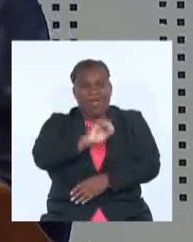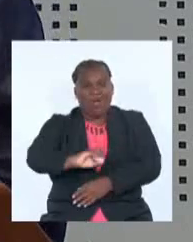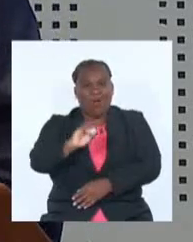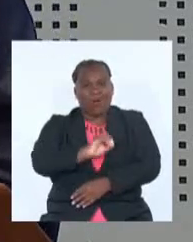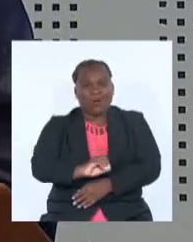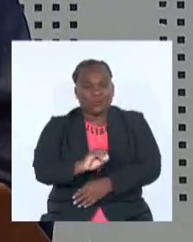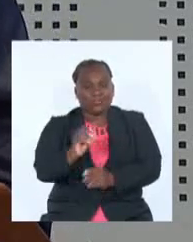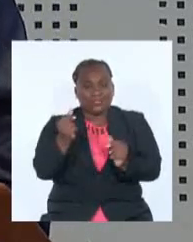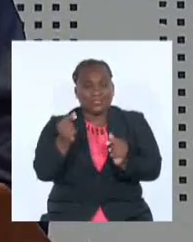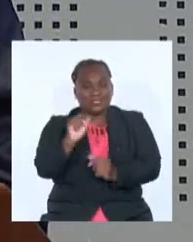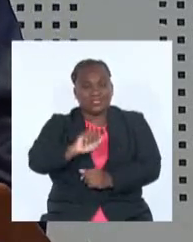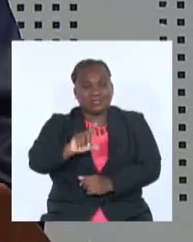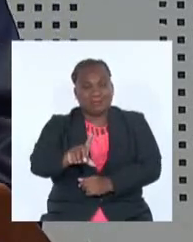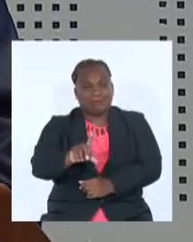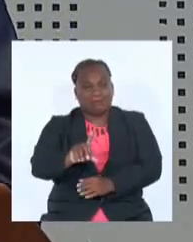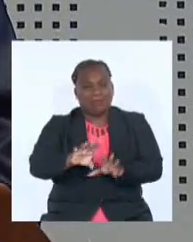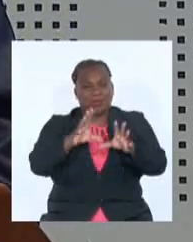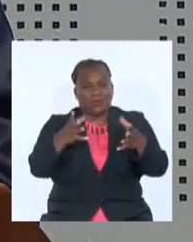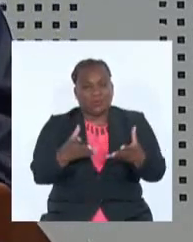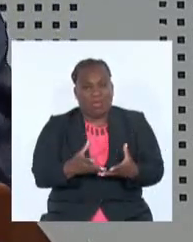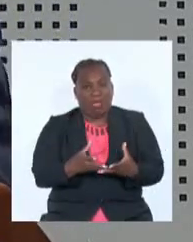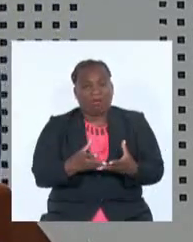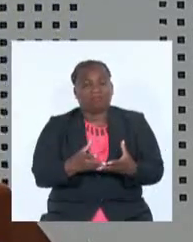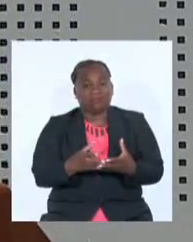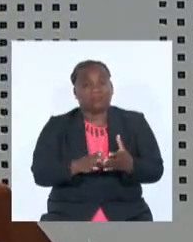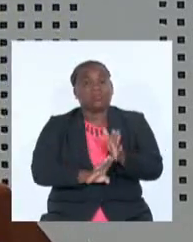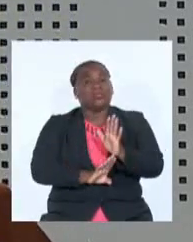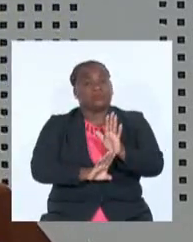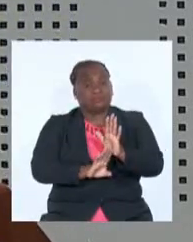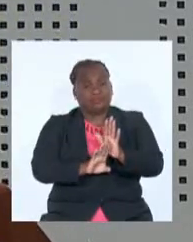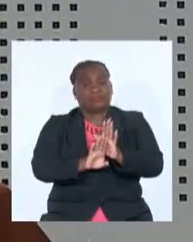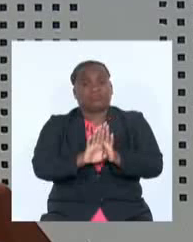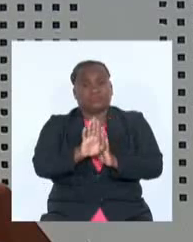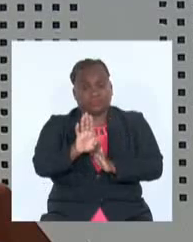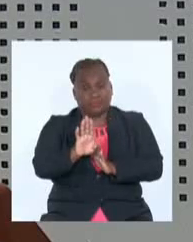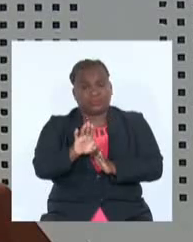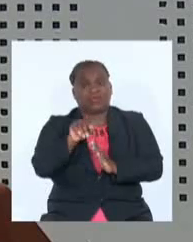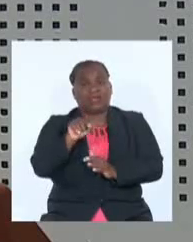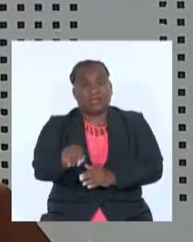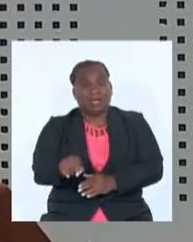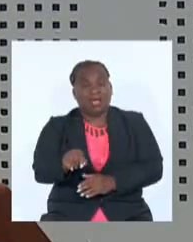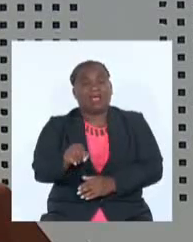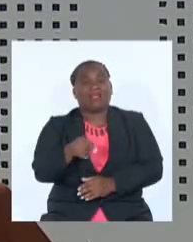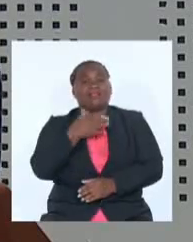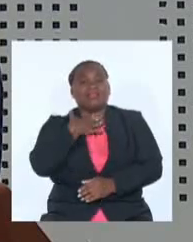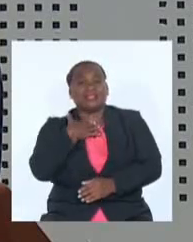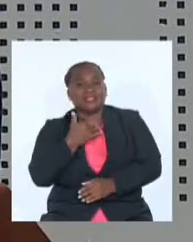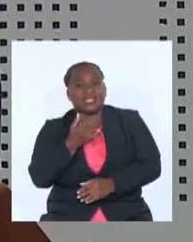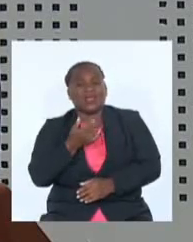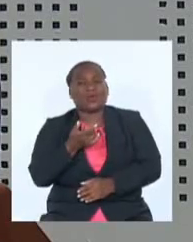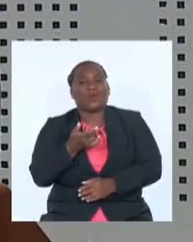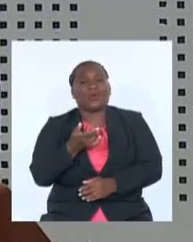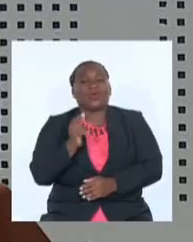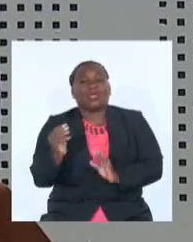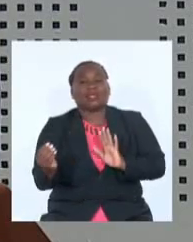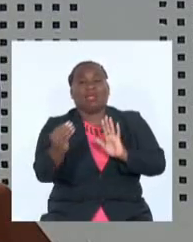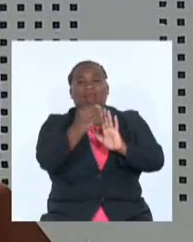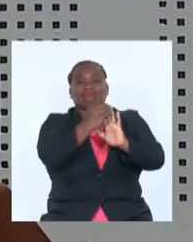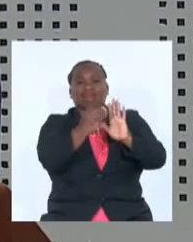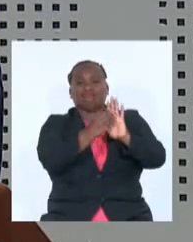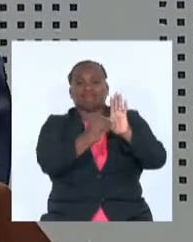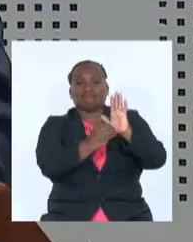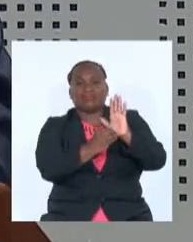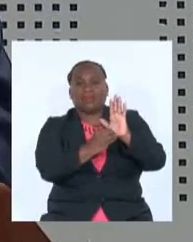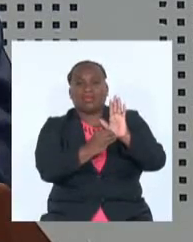social mundial, avanzando en direcciones de las aspiraciones establecidas en la Agenda 2030